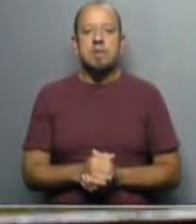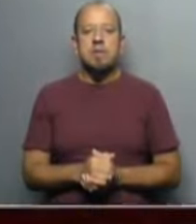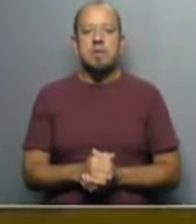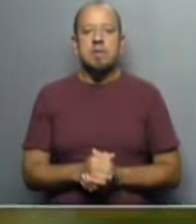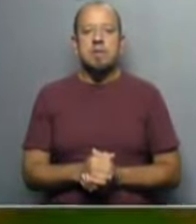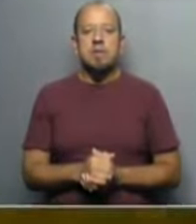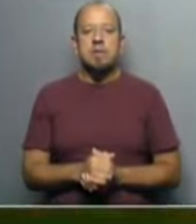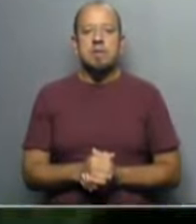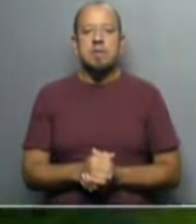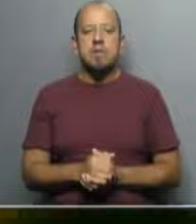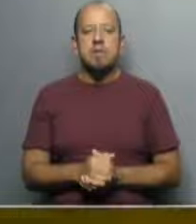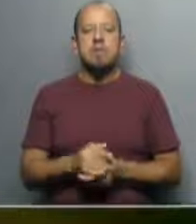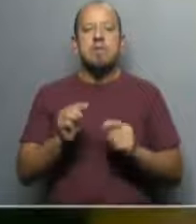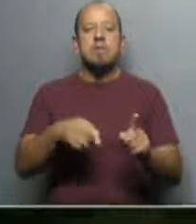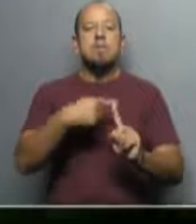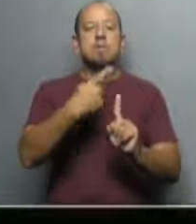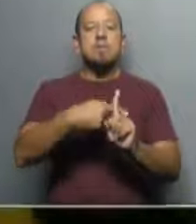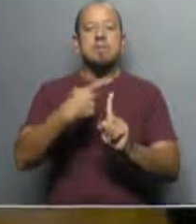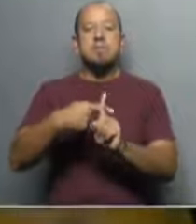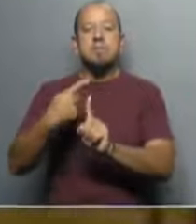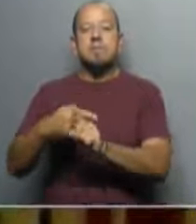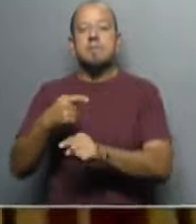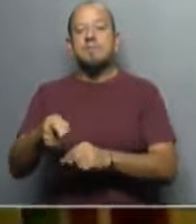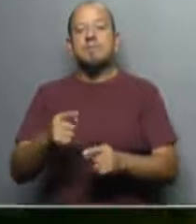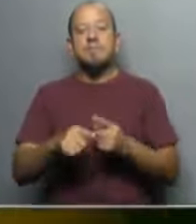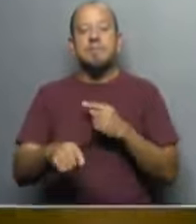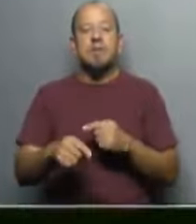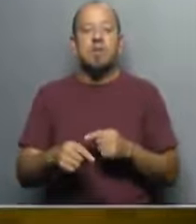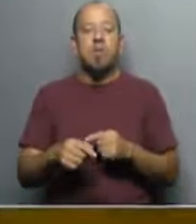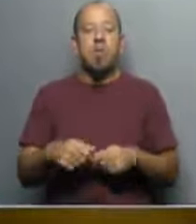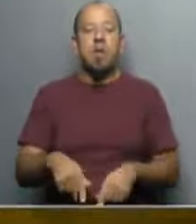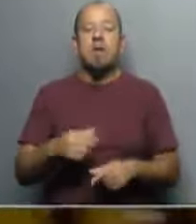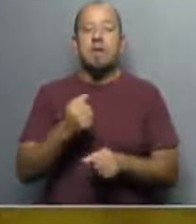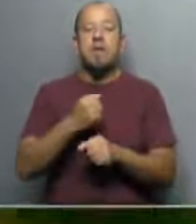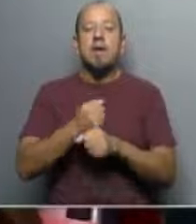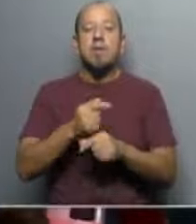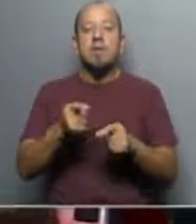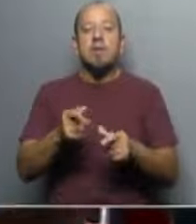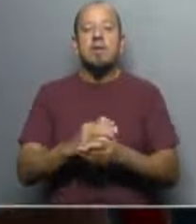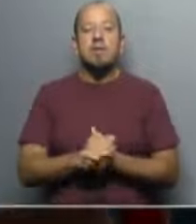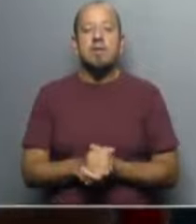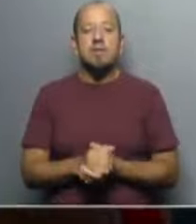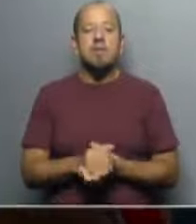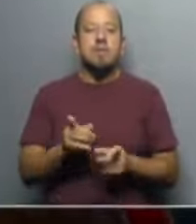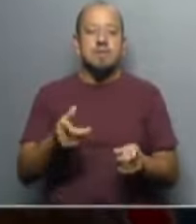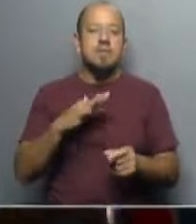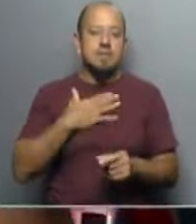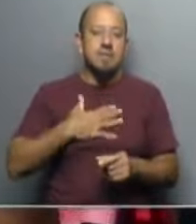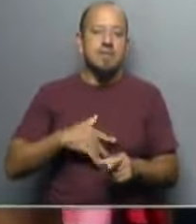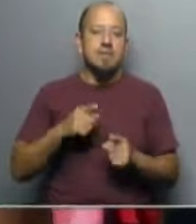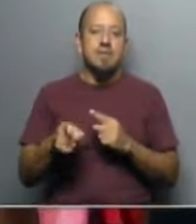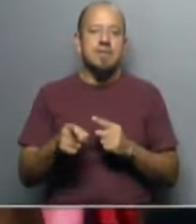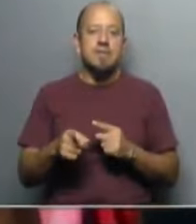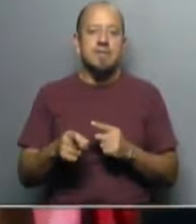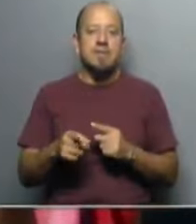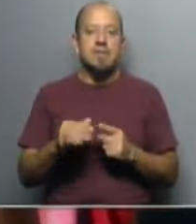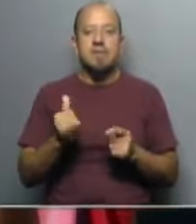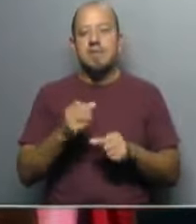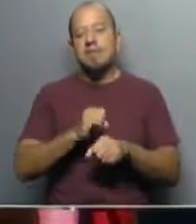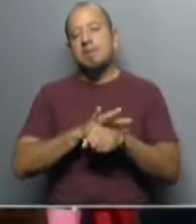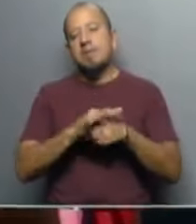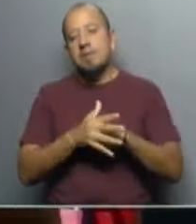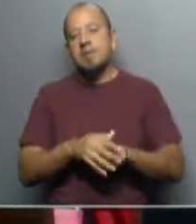¿Cómo te llevas estos meses acá en la boletería y en el parque en general? No, tranquilo. Tratando con la pandemia,